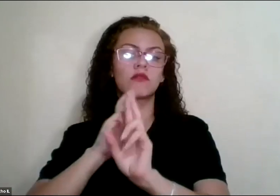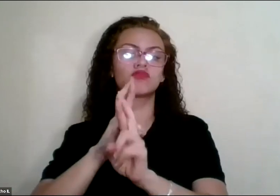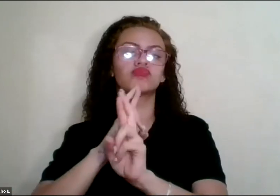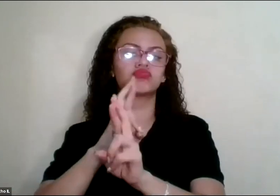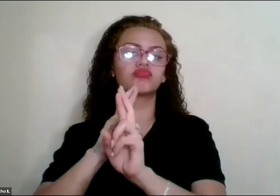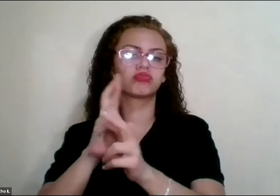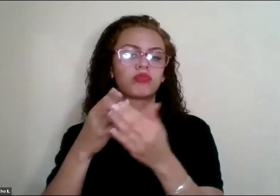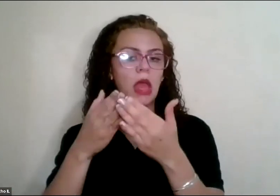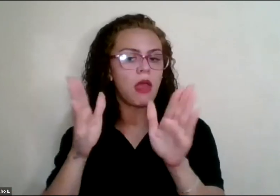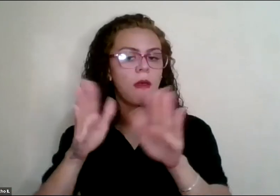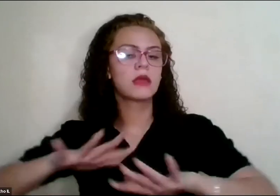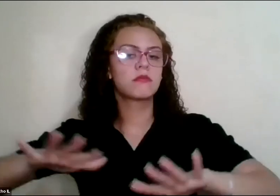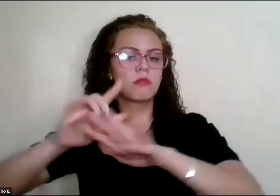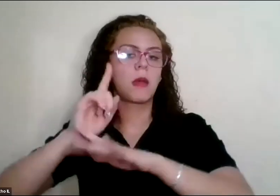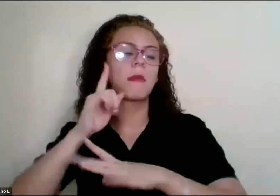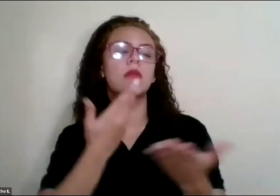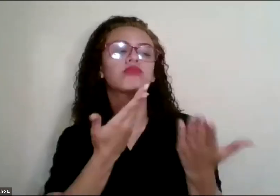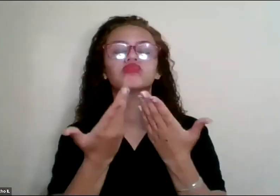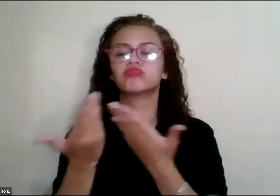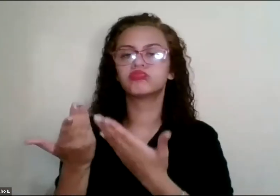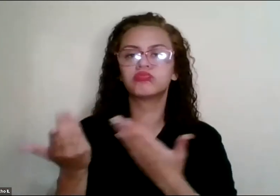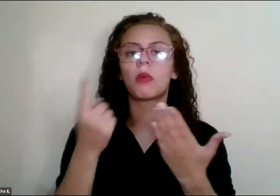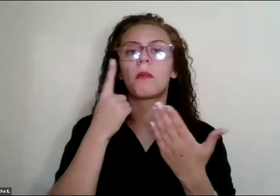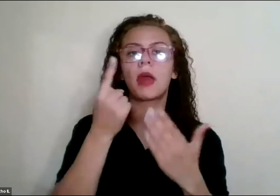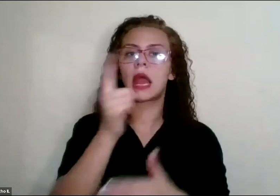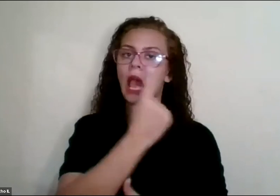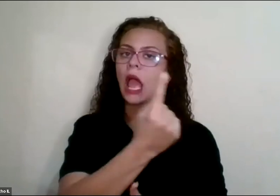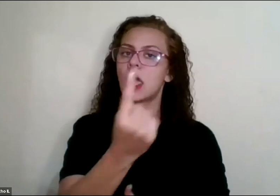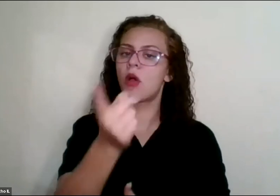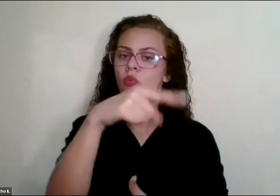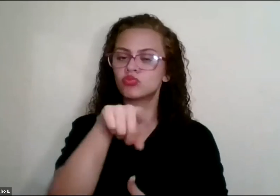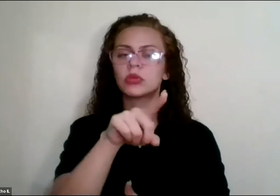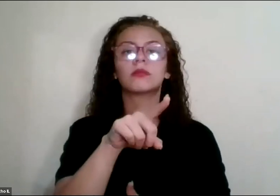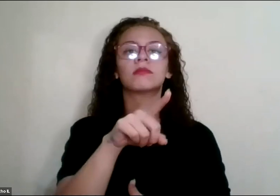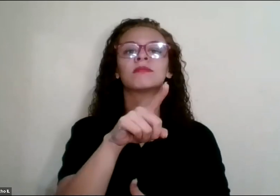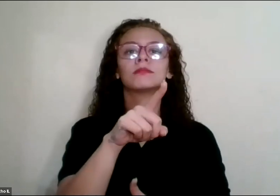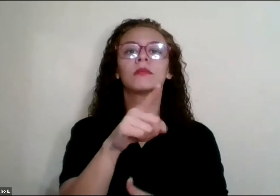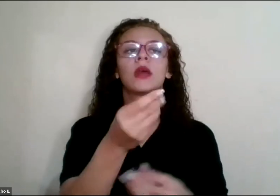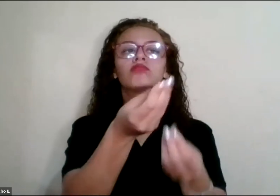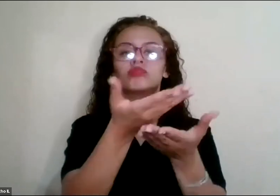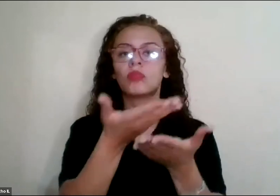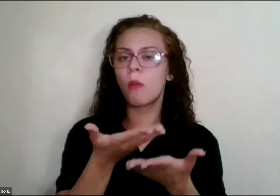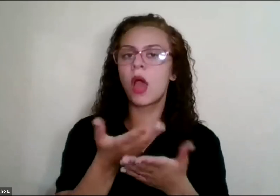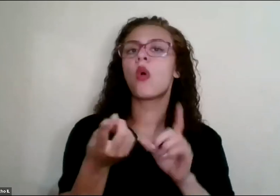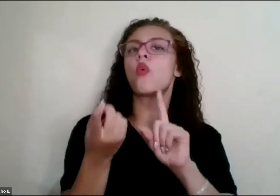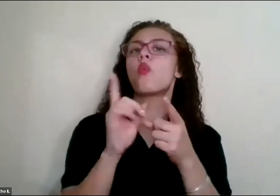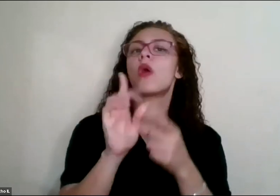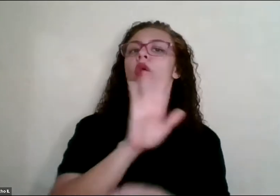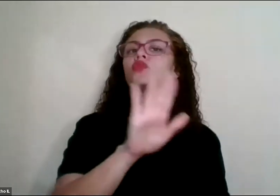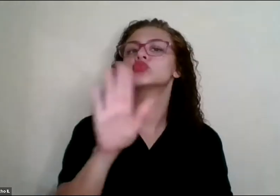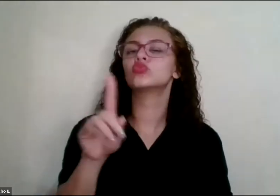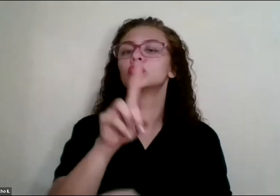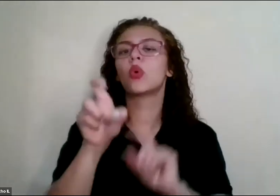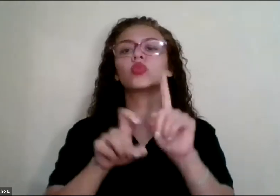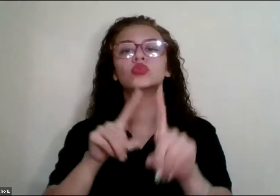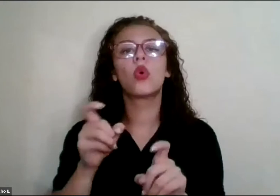abramos un espacio de conversatorio en donde queremos que cada uno de ustedes nos comparta cuáles han sido esas